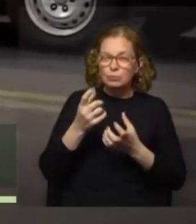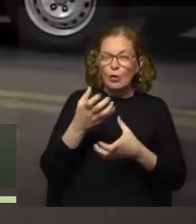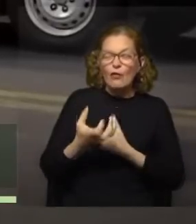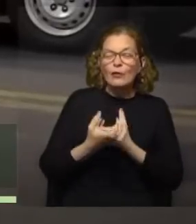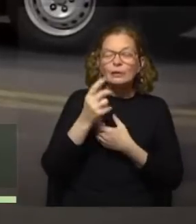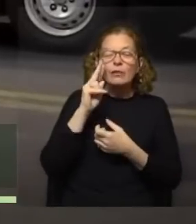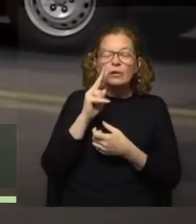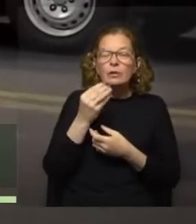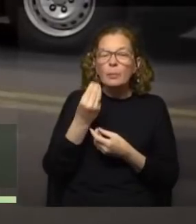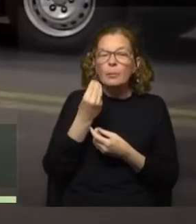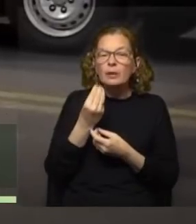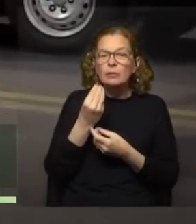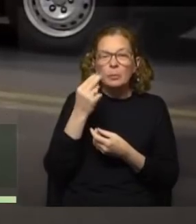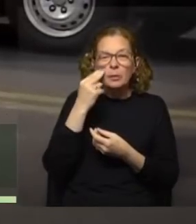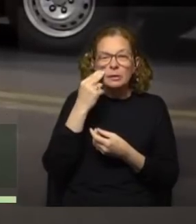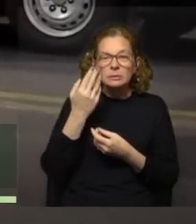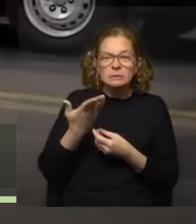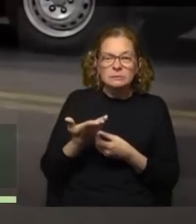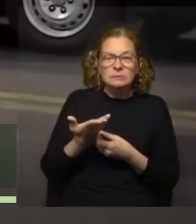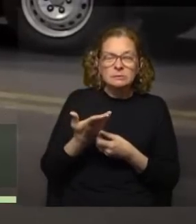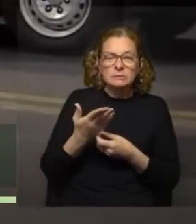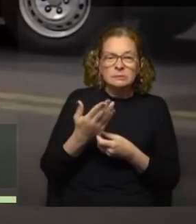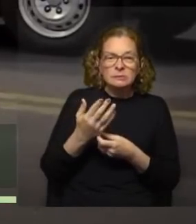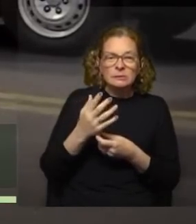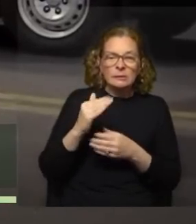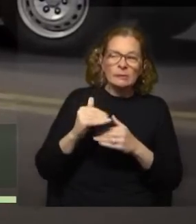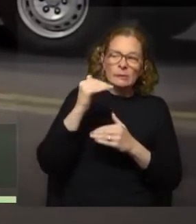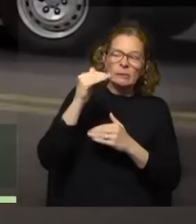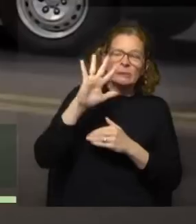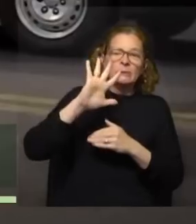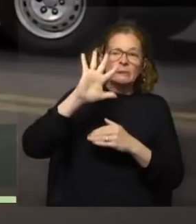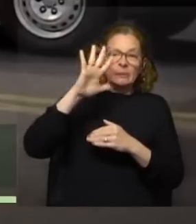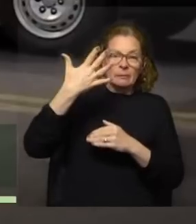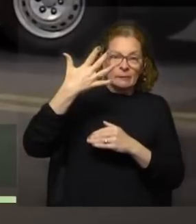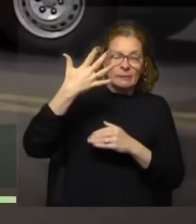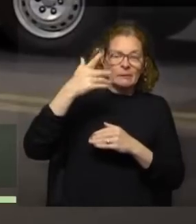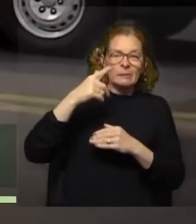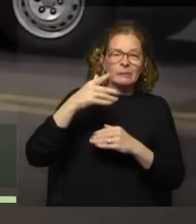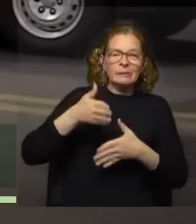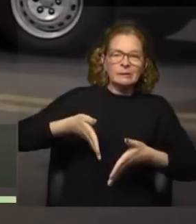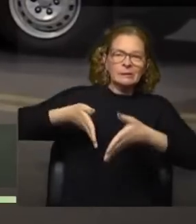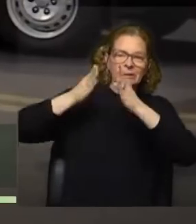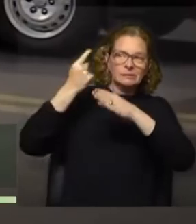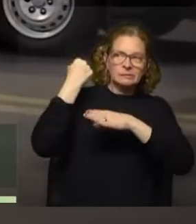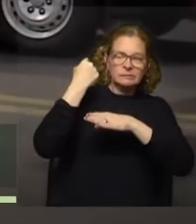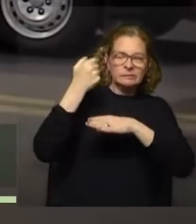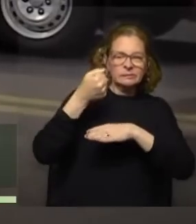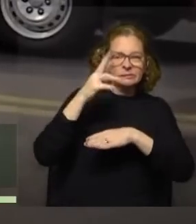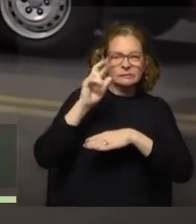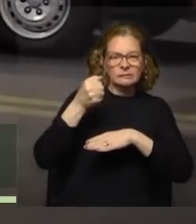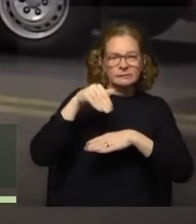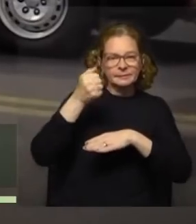identificar cuál es el detonante en el piso quinto del edificio baramaya mis espaldas aquí en la